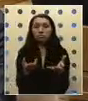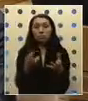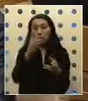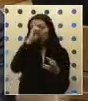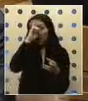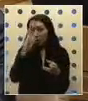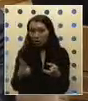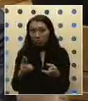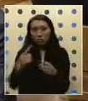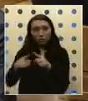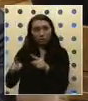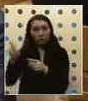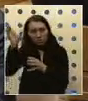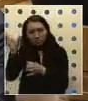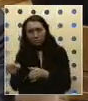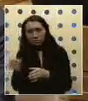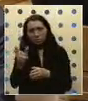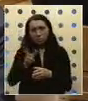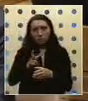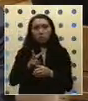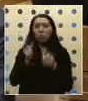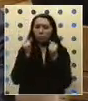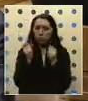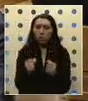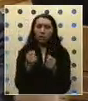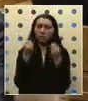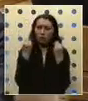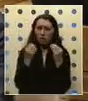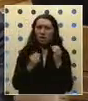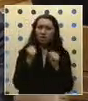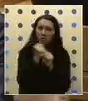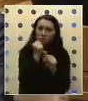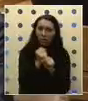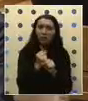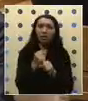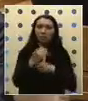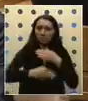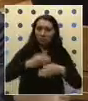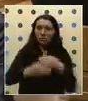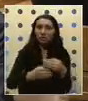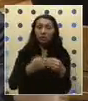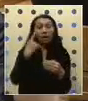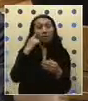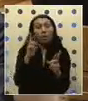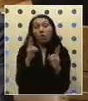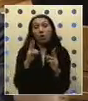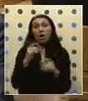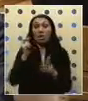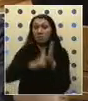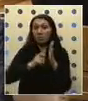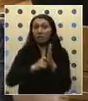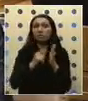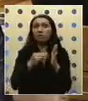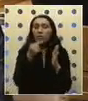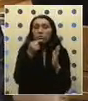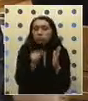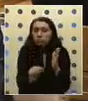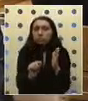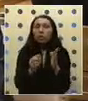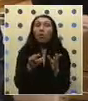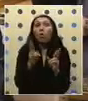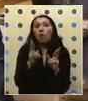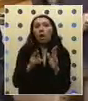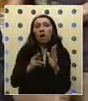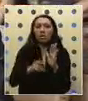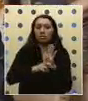a Koyman y lo conozco desde siempre, y creo que puede hacer una gran labor. Y espero que en los meses que le quedan pudiera contar con un presupuesto a